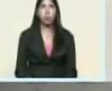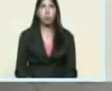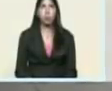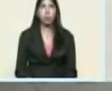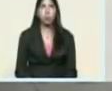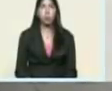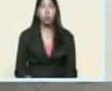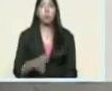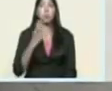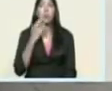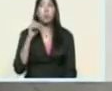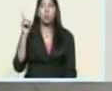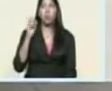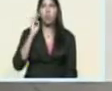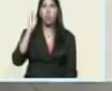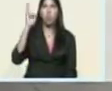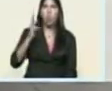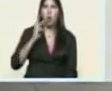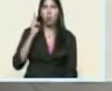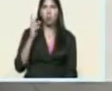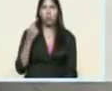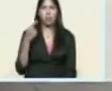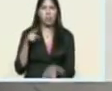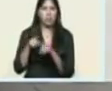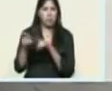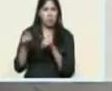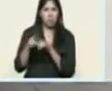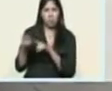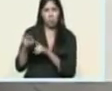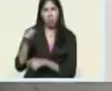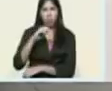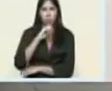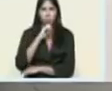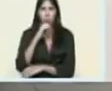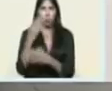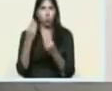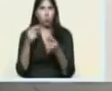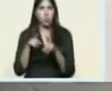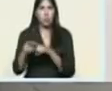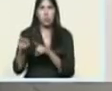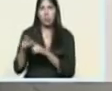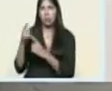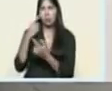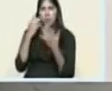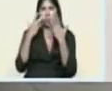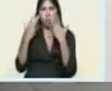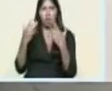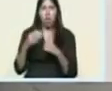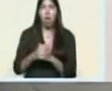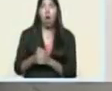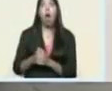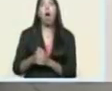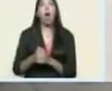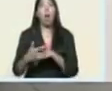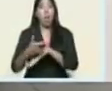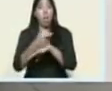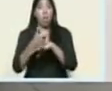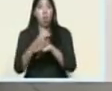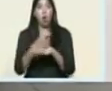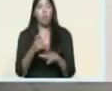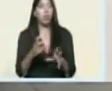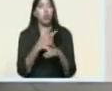En Washington empezaron a escucharse rumores que el gobierno de los Estados Unidos se oponía a las